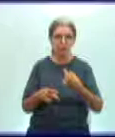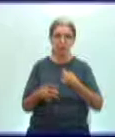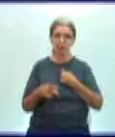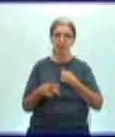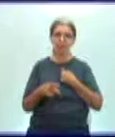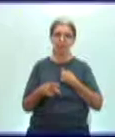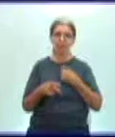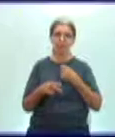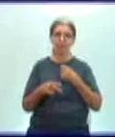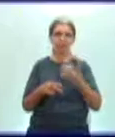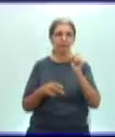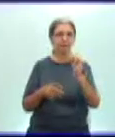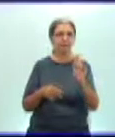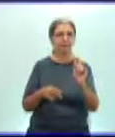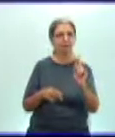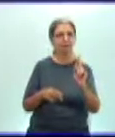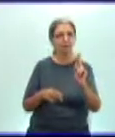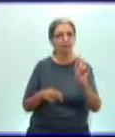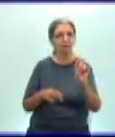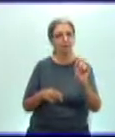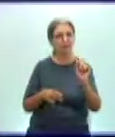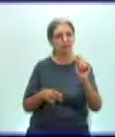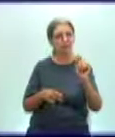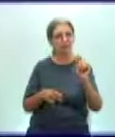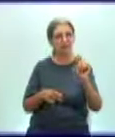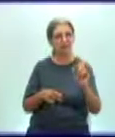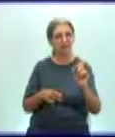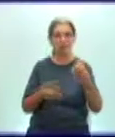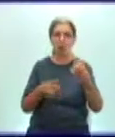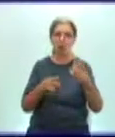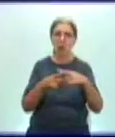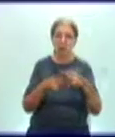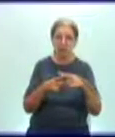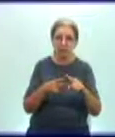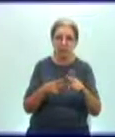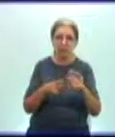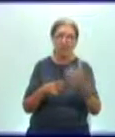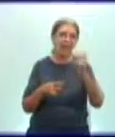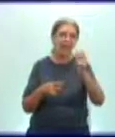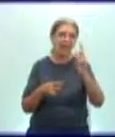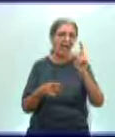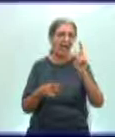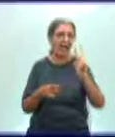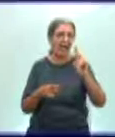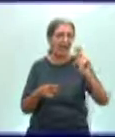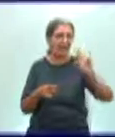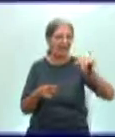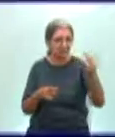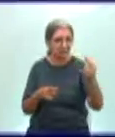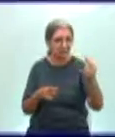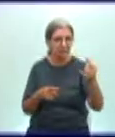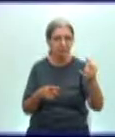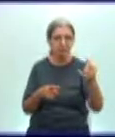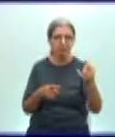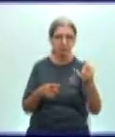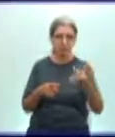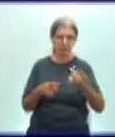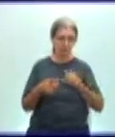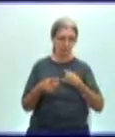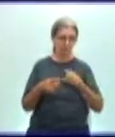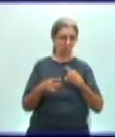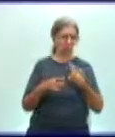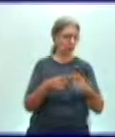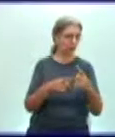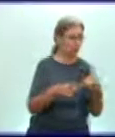sustantiva y el pronombre otro en función adjetiva. ¿Cómo usted interpreta este título? El yo diferente, el yo